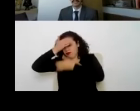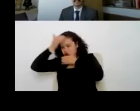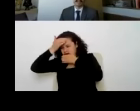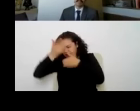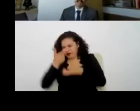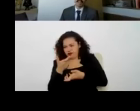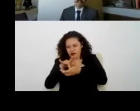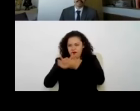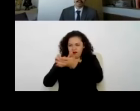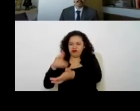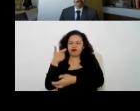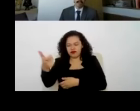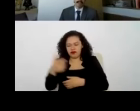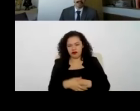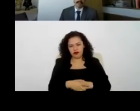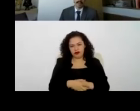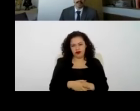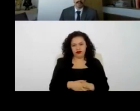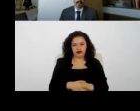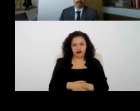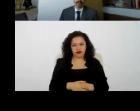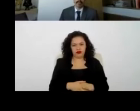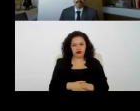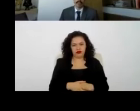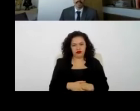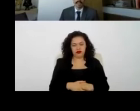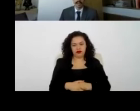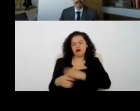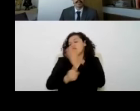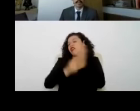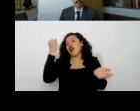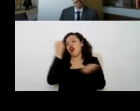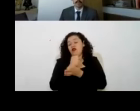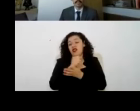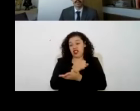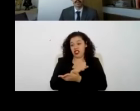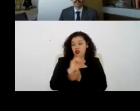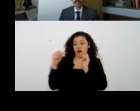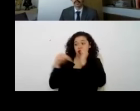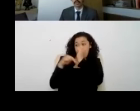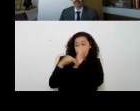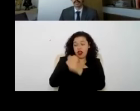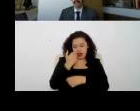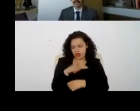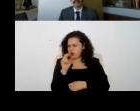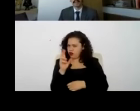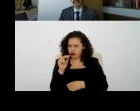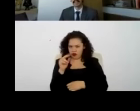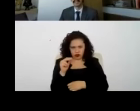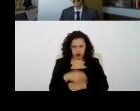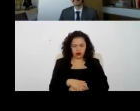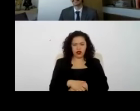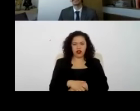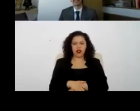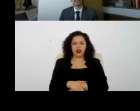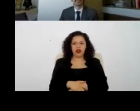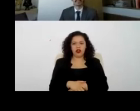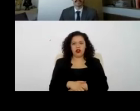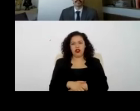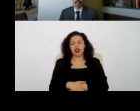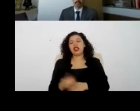no necesariamente se va a buscar ocultar ese origen, sino más bien lo que se busca ocultar es el